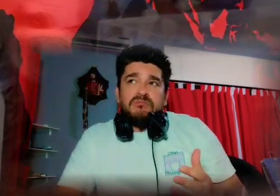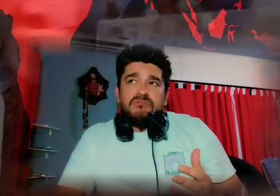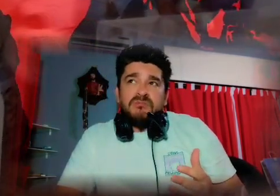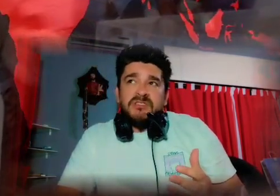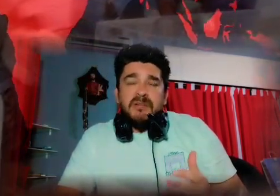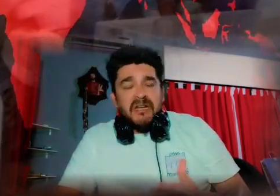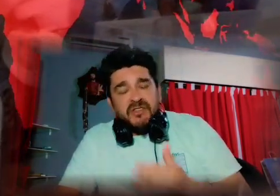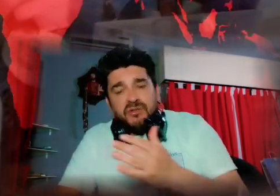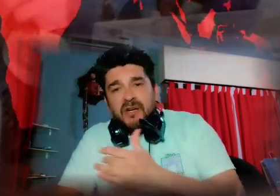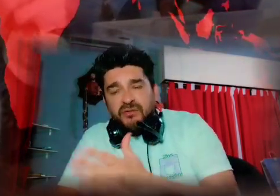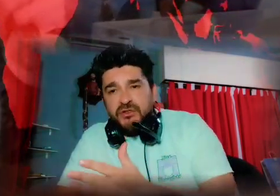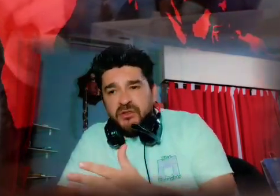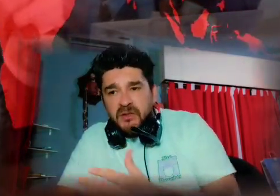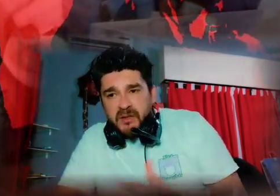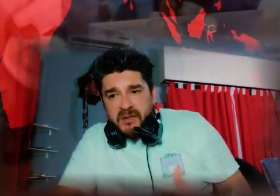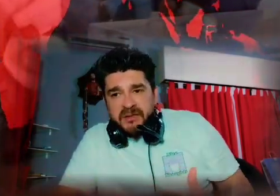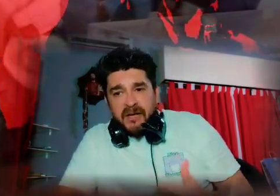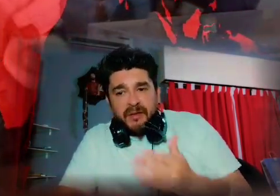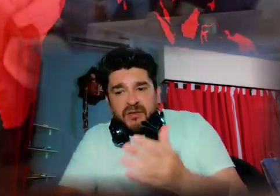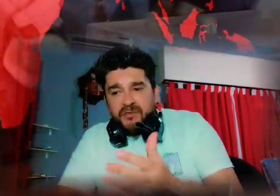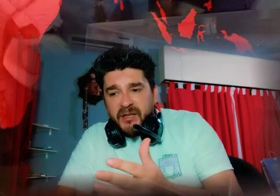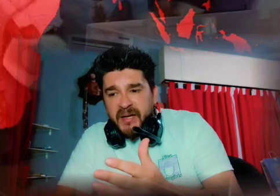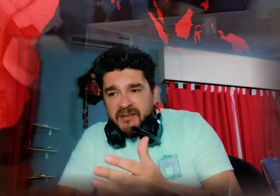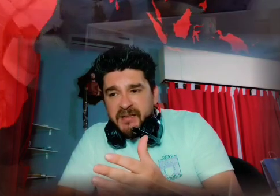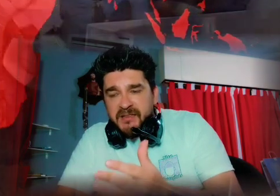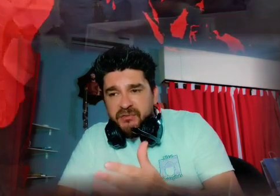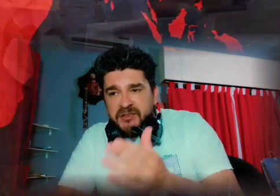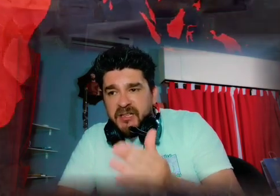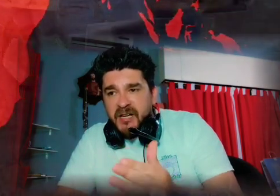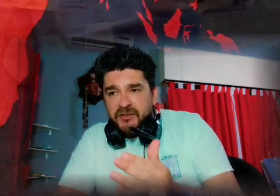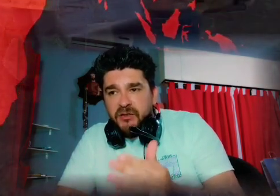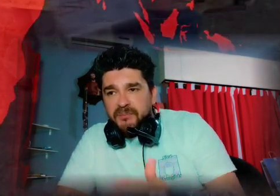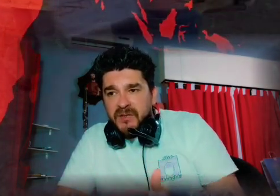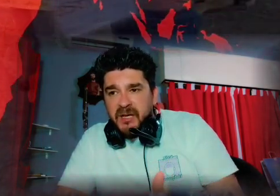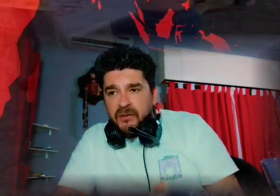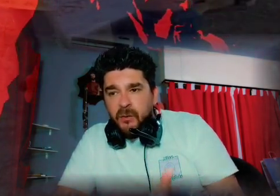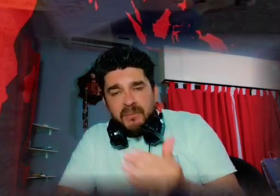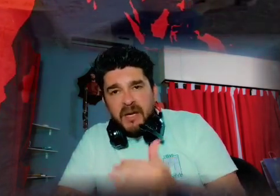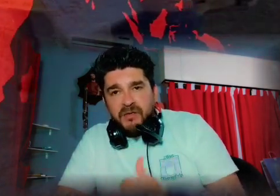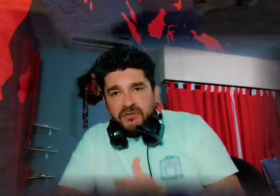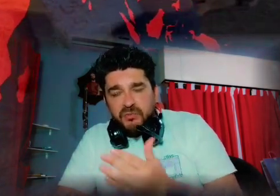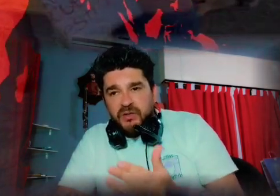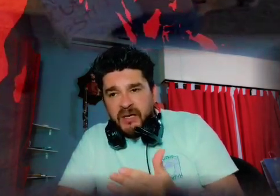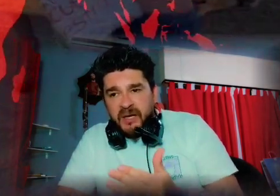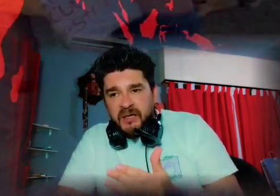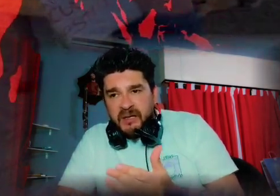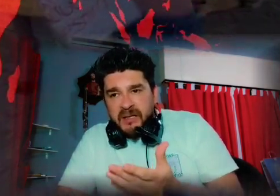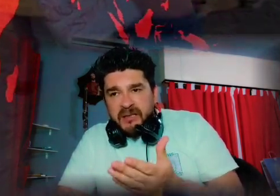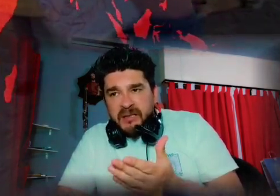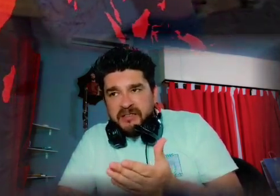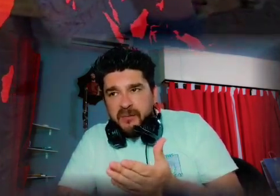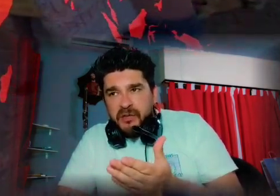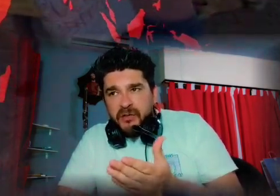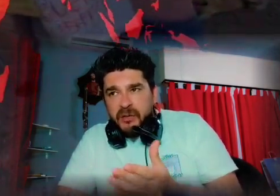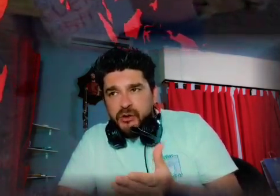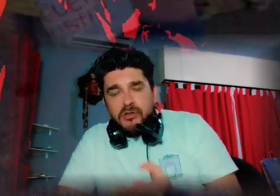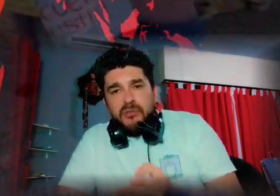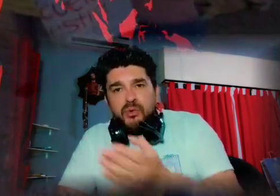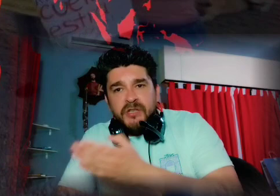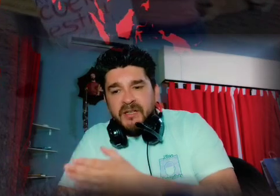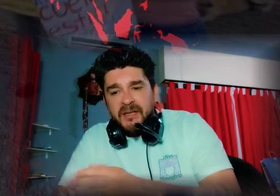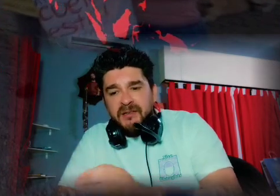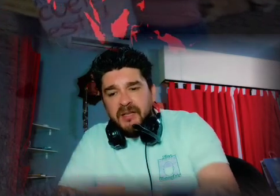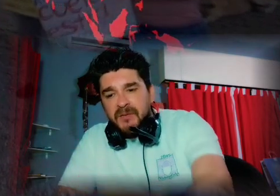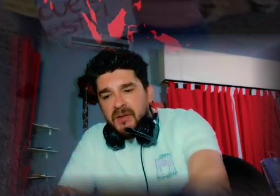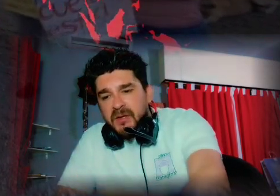cuando se viralizó una foto de Alberto Fernández festejando el cumpleaños de su mujer y se vio reunido